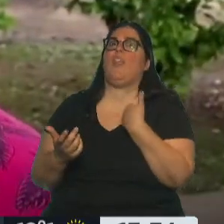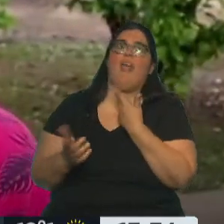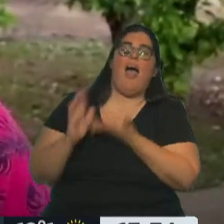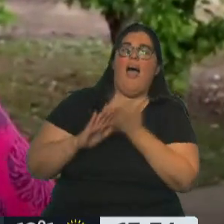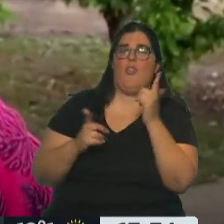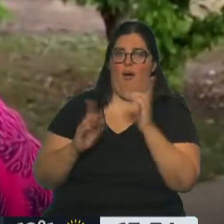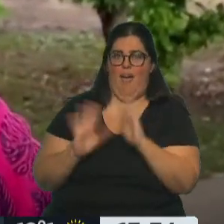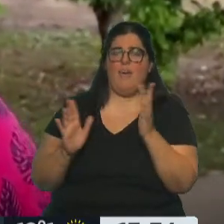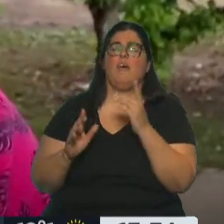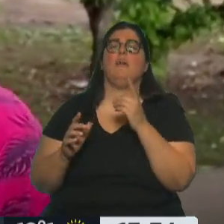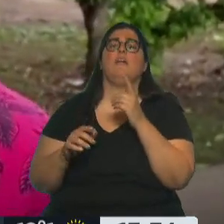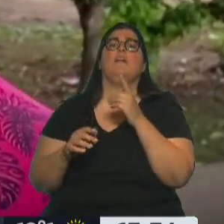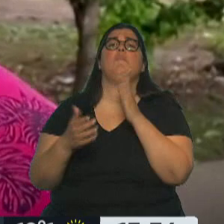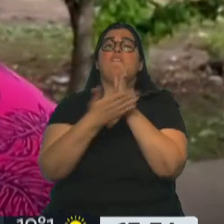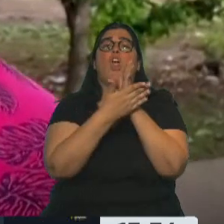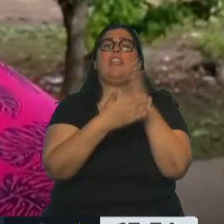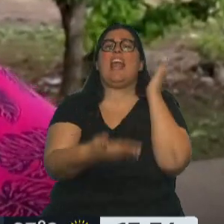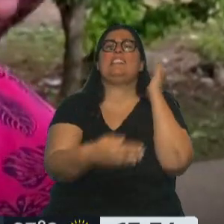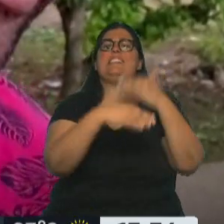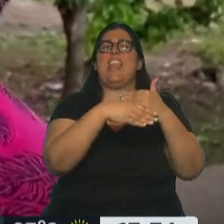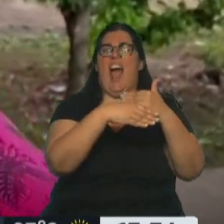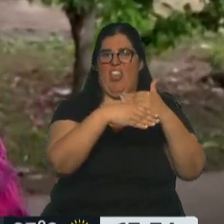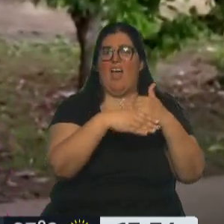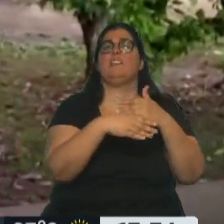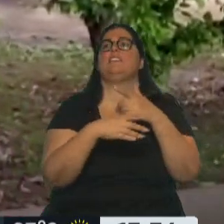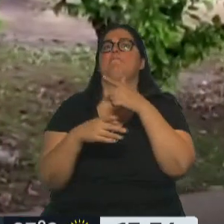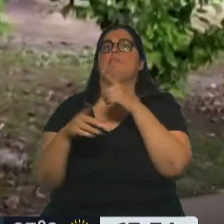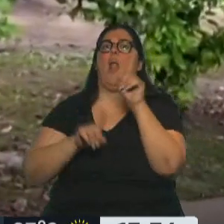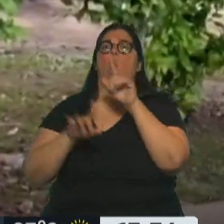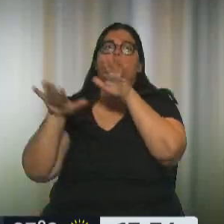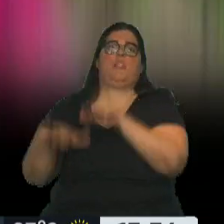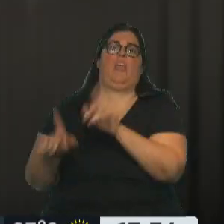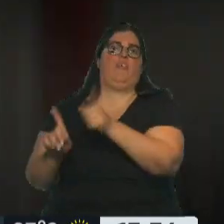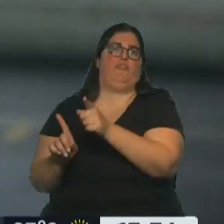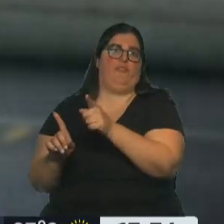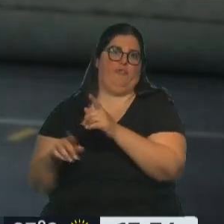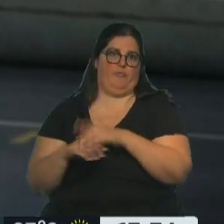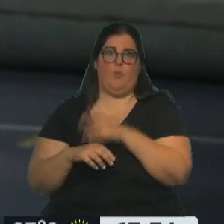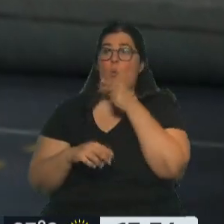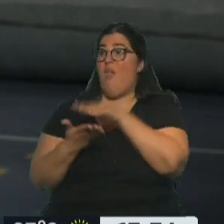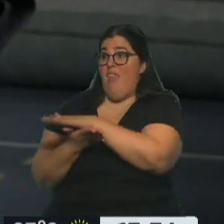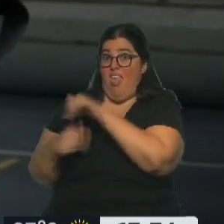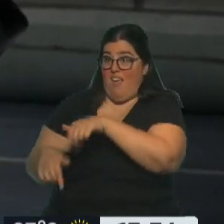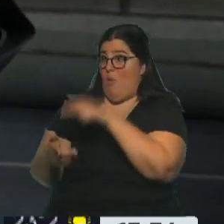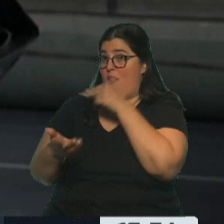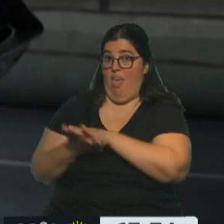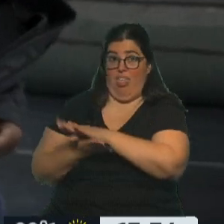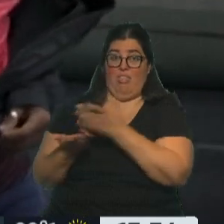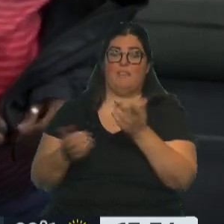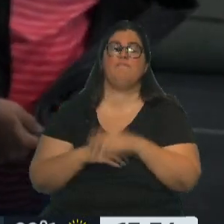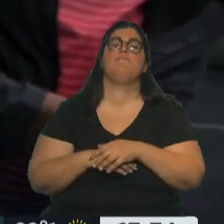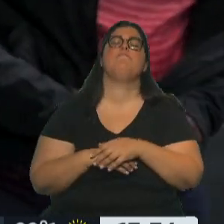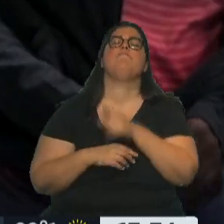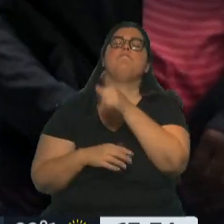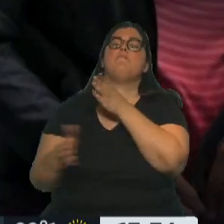han ido más gente porque no, las fronteras están cerradas por el tema del mar. Si no, aquí no quedaron nadie. Nadie, te lo puedo asegurar. El crecimiento de la migración en los